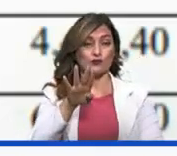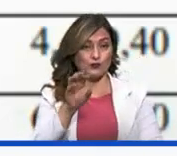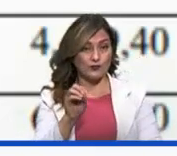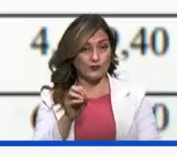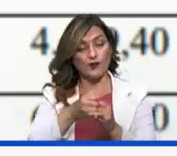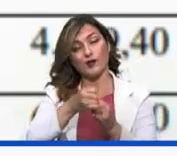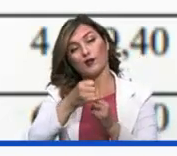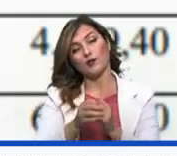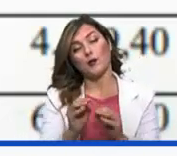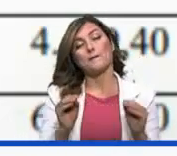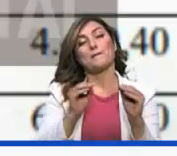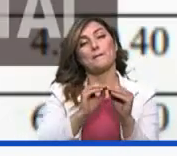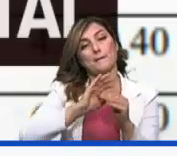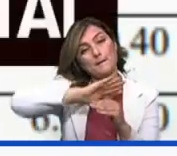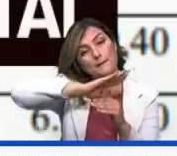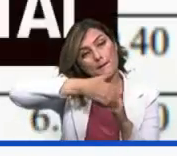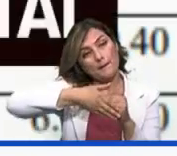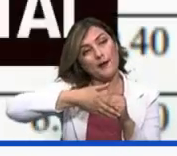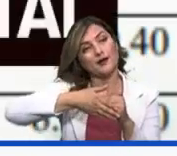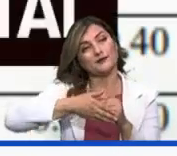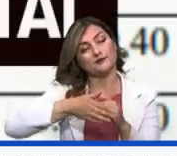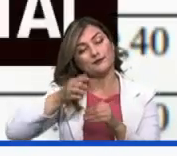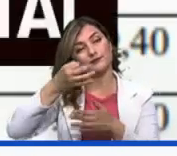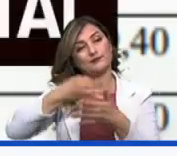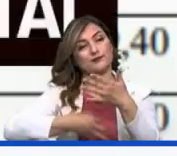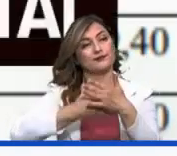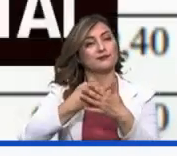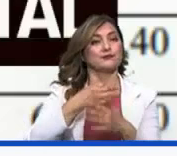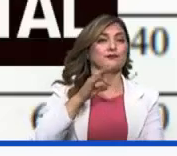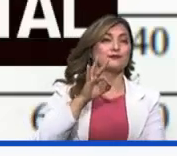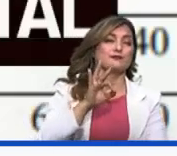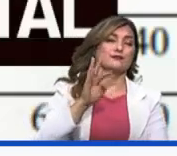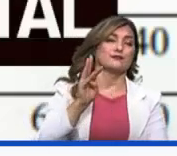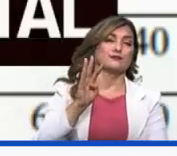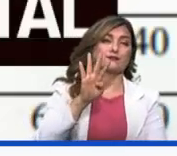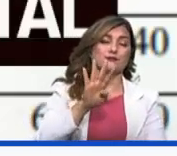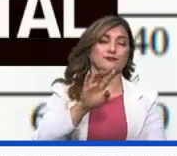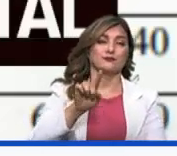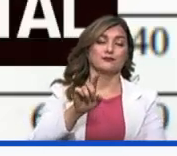$949.40, más la fracción por el excedente, en total